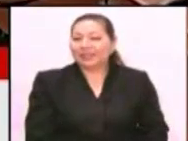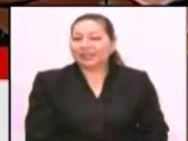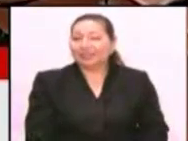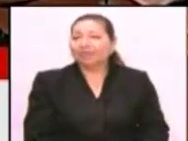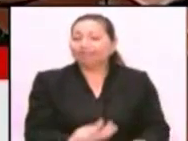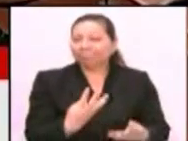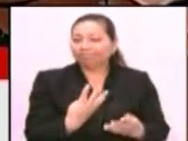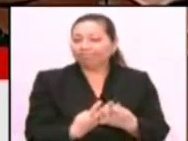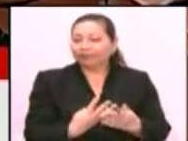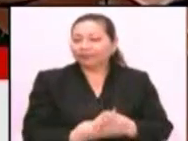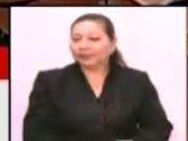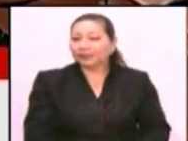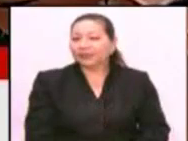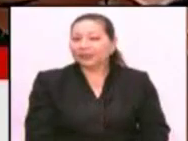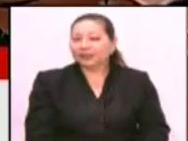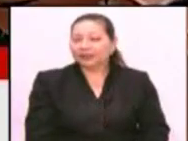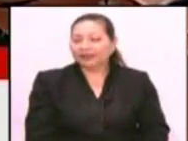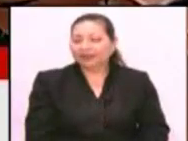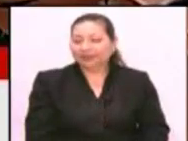carcelario.